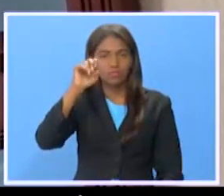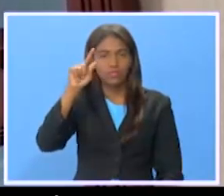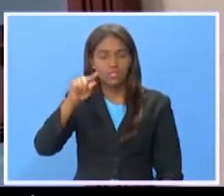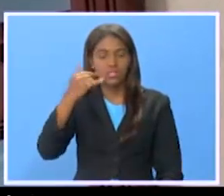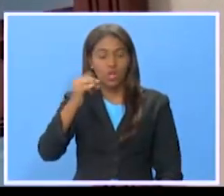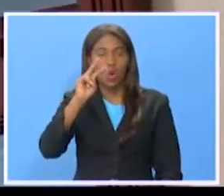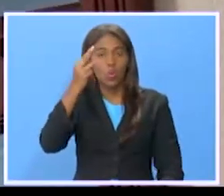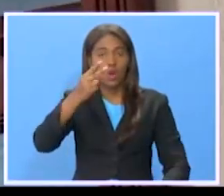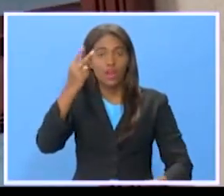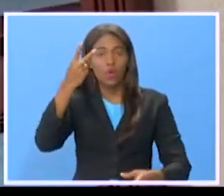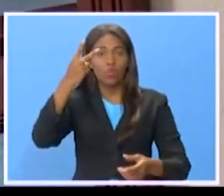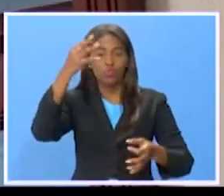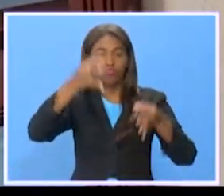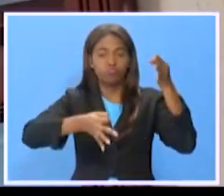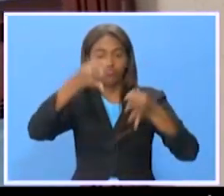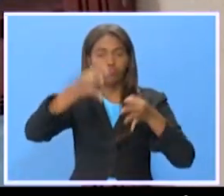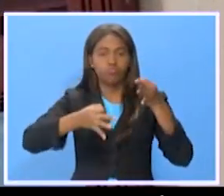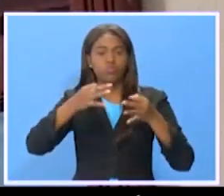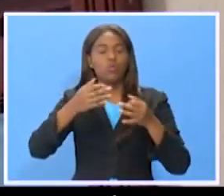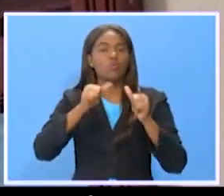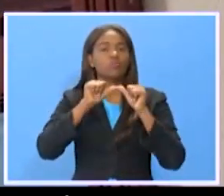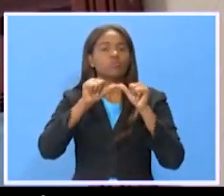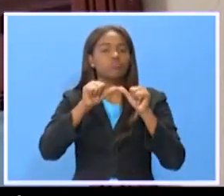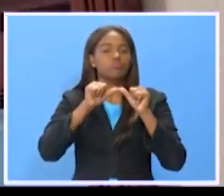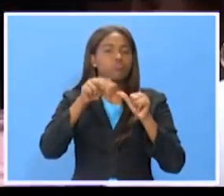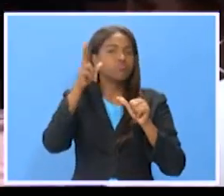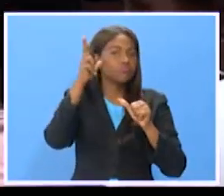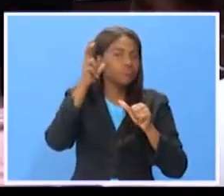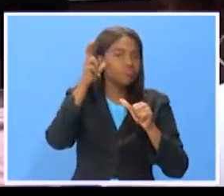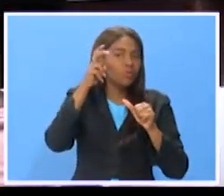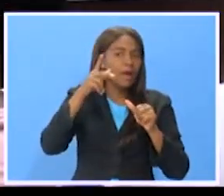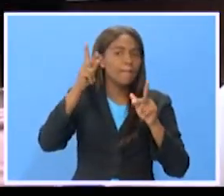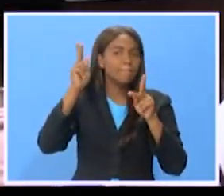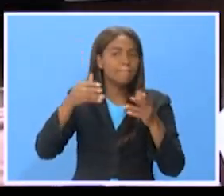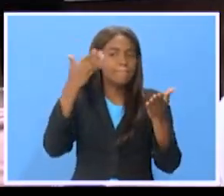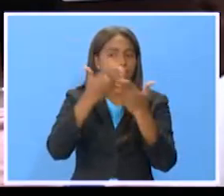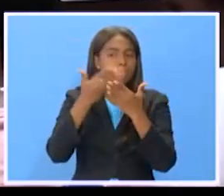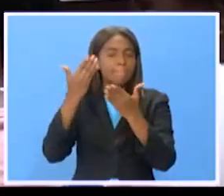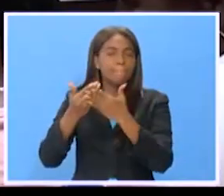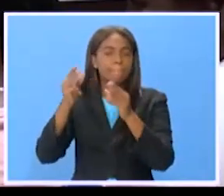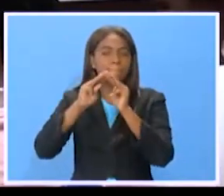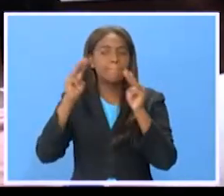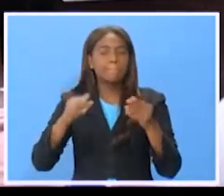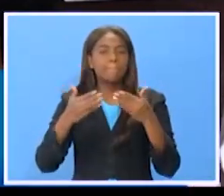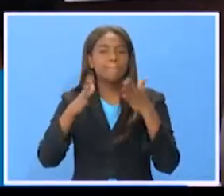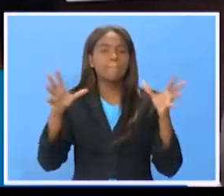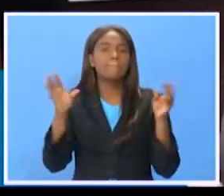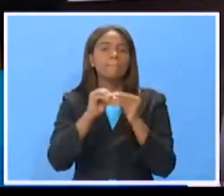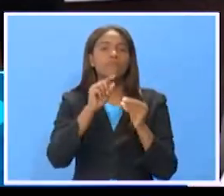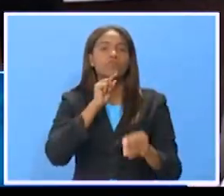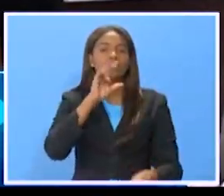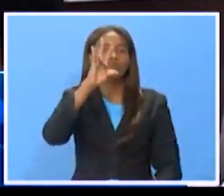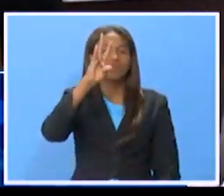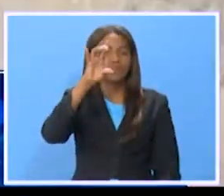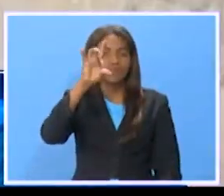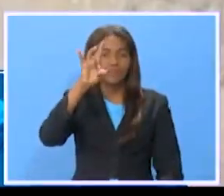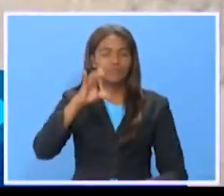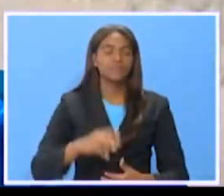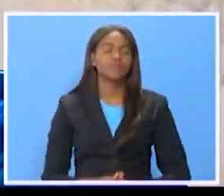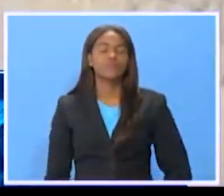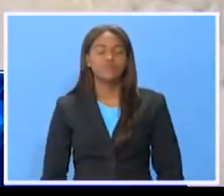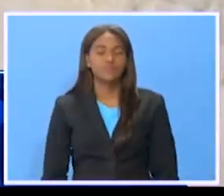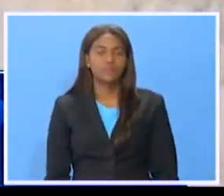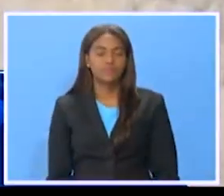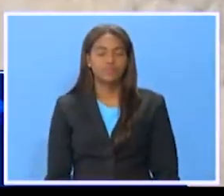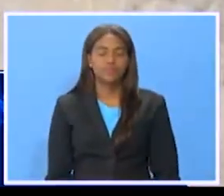segundo tribunal colegiado sigue escuchando los testigos del Ministerio Público, que en total suman 68. Y el